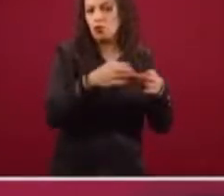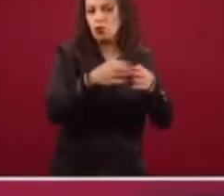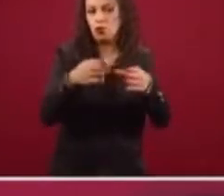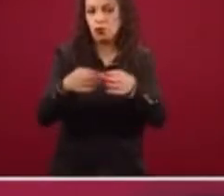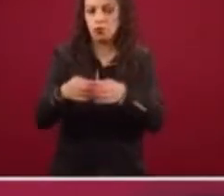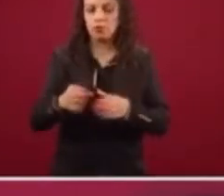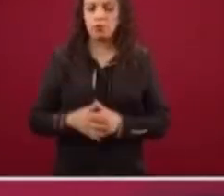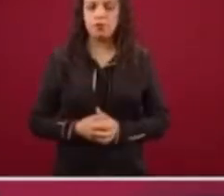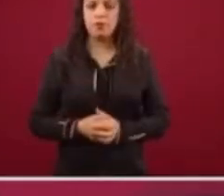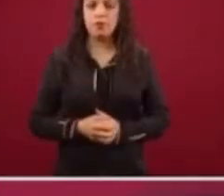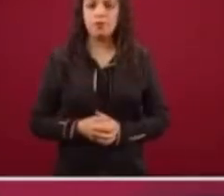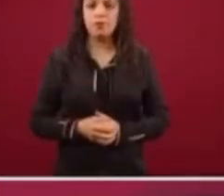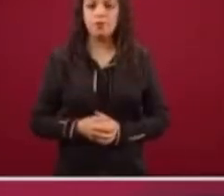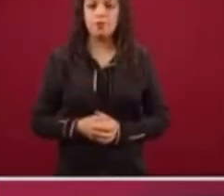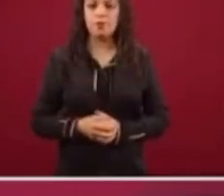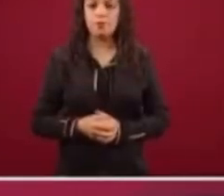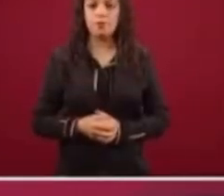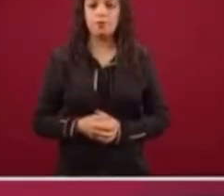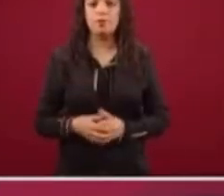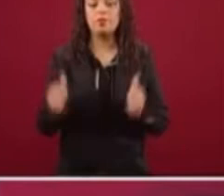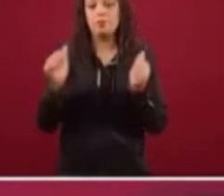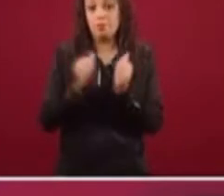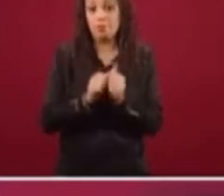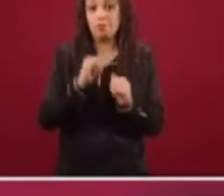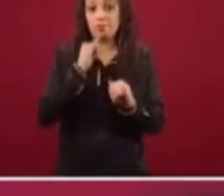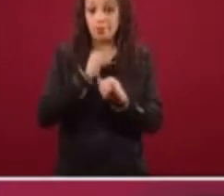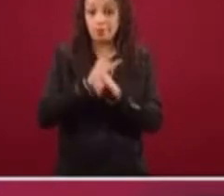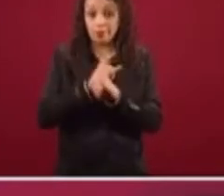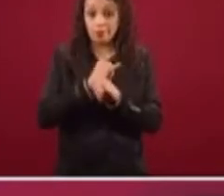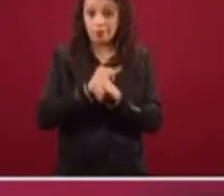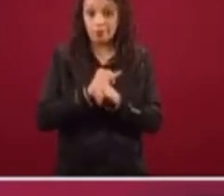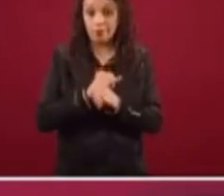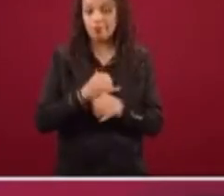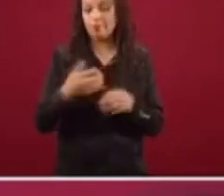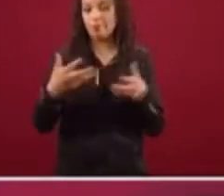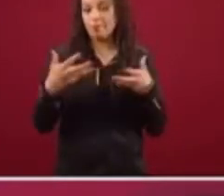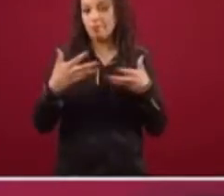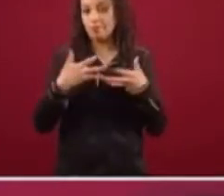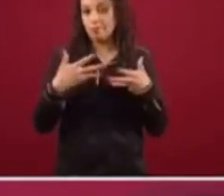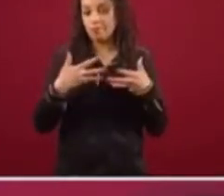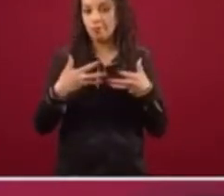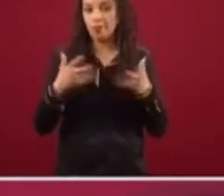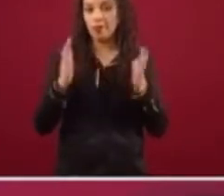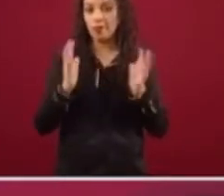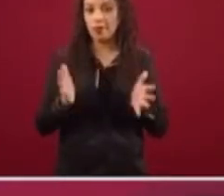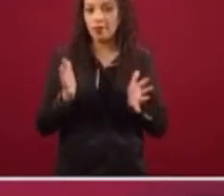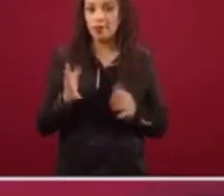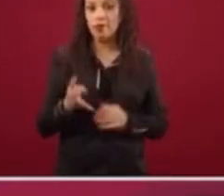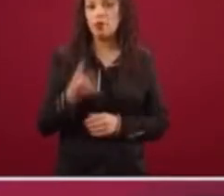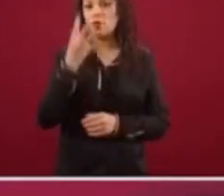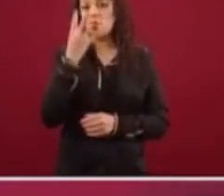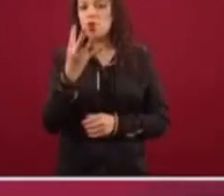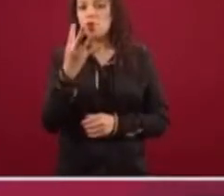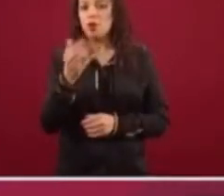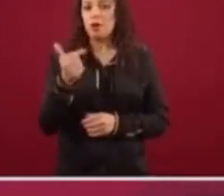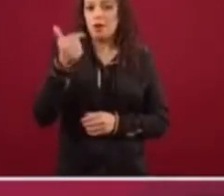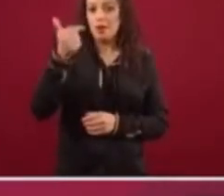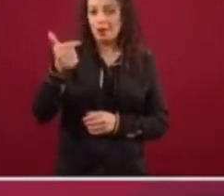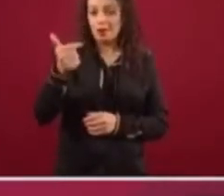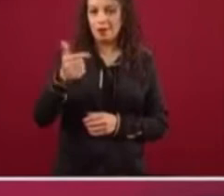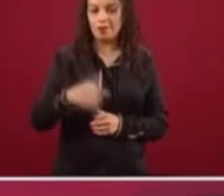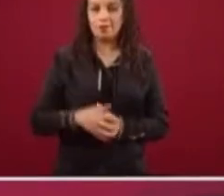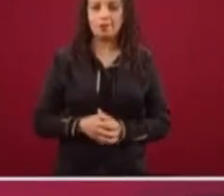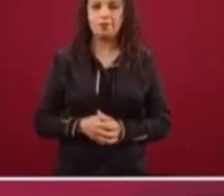ya con internet en general se van a cubrir con 4g que se